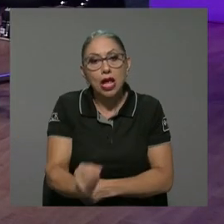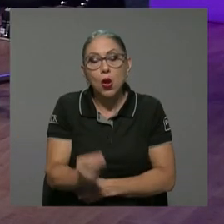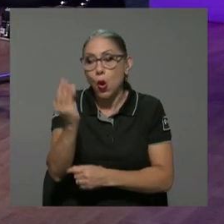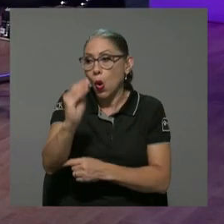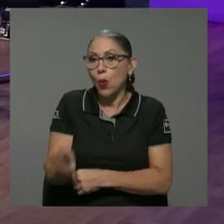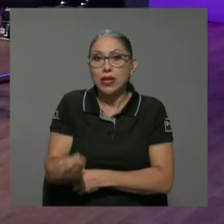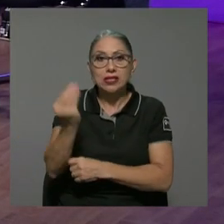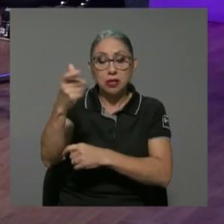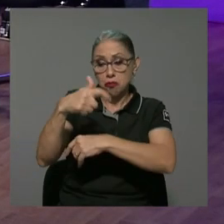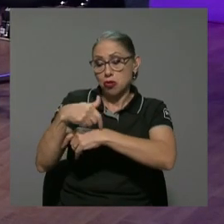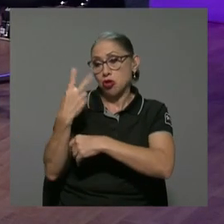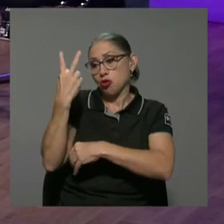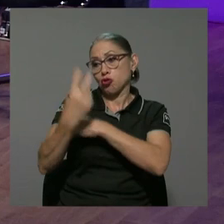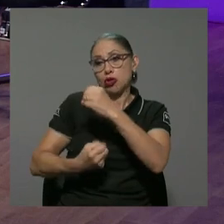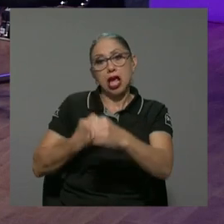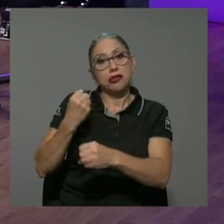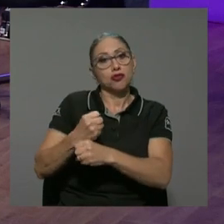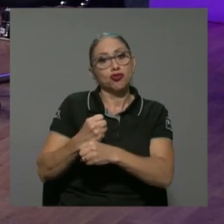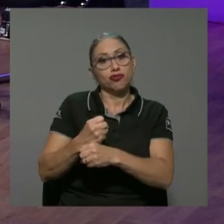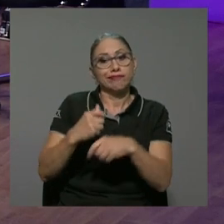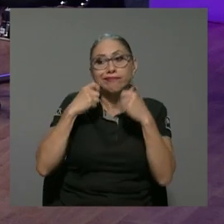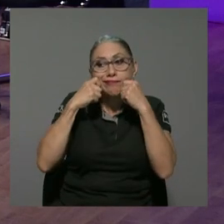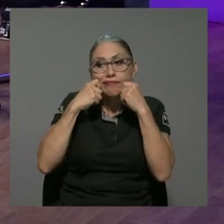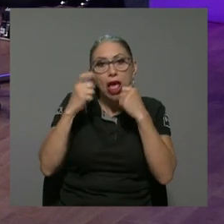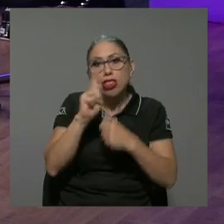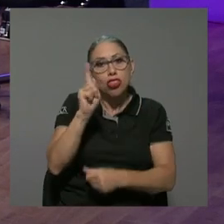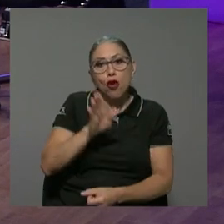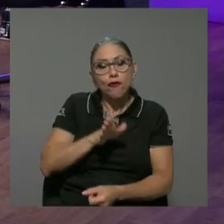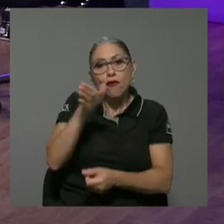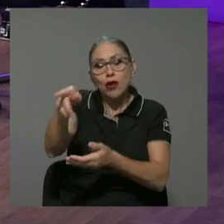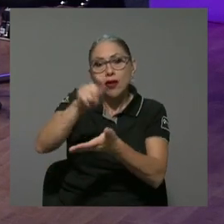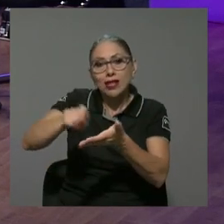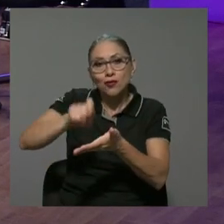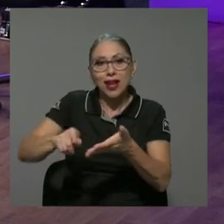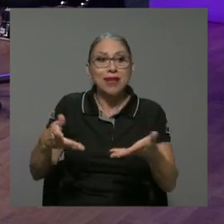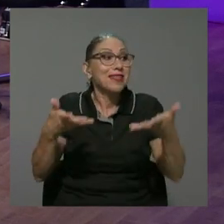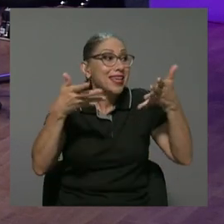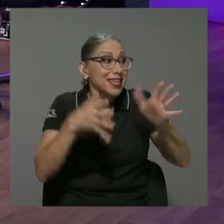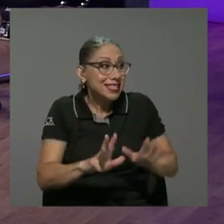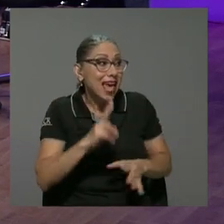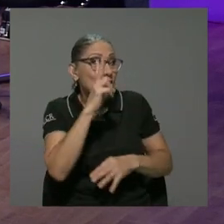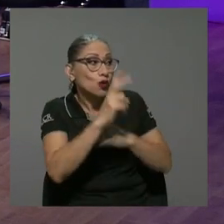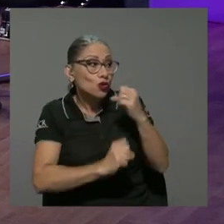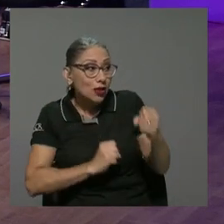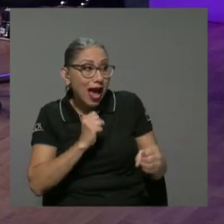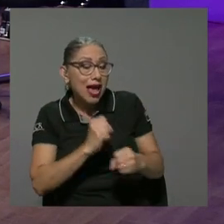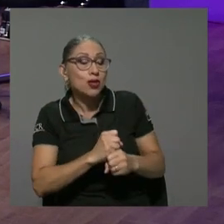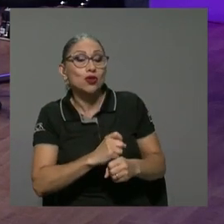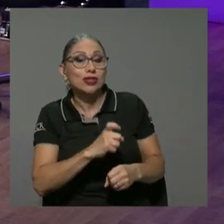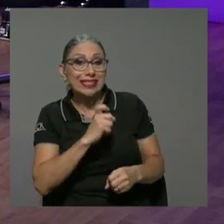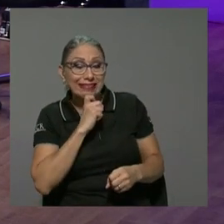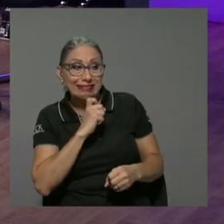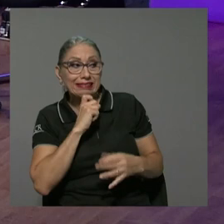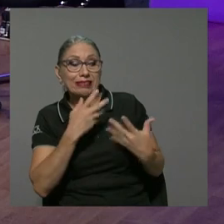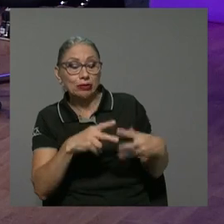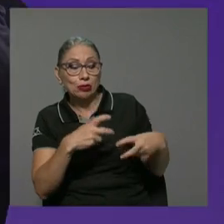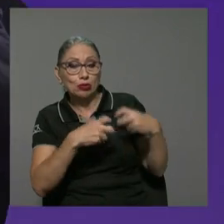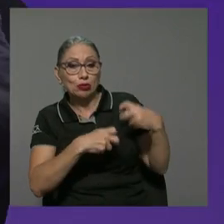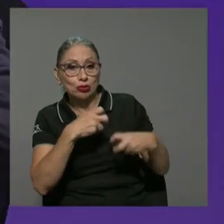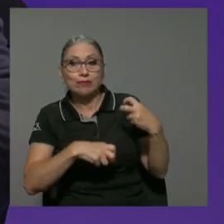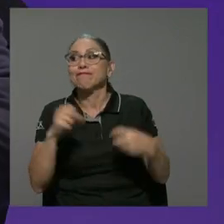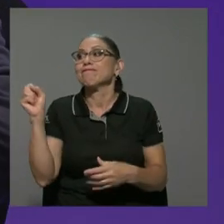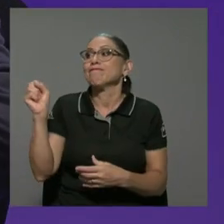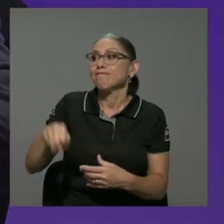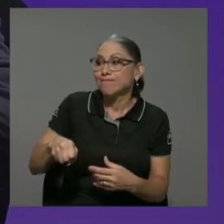que durante 2 años no fueron a la escuela. Y que ya tenían 2 años de serias complicaciones, ¿verdad? Estaban lo de las complicaciones,